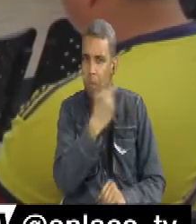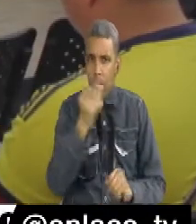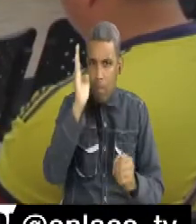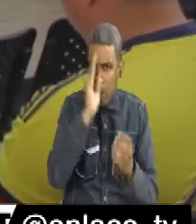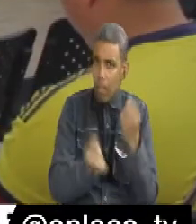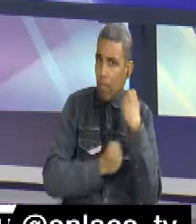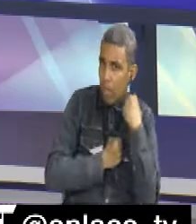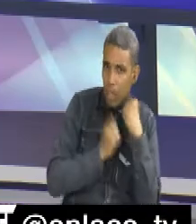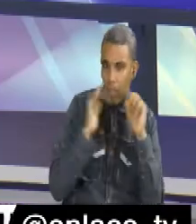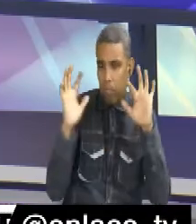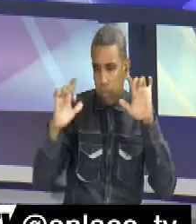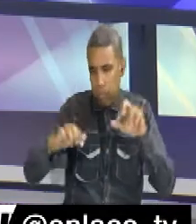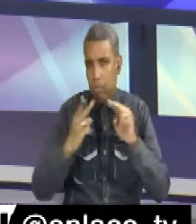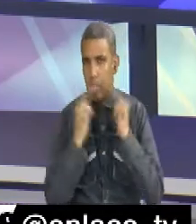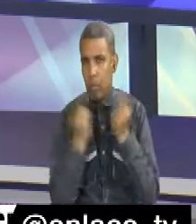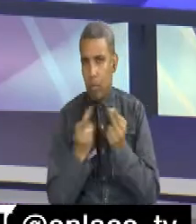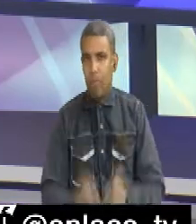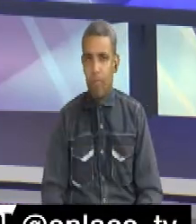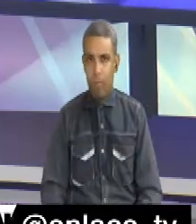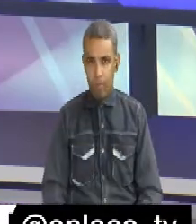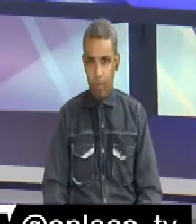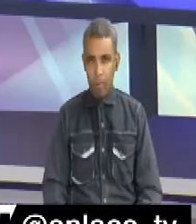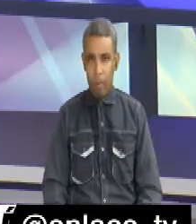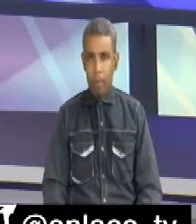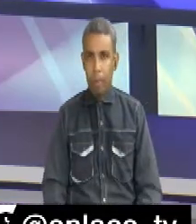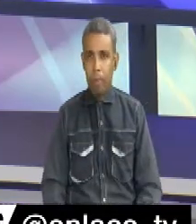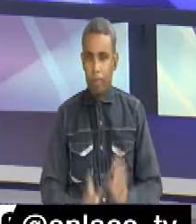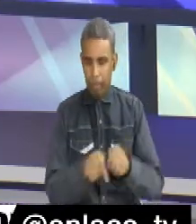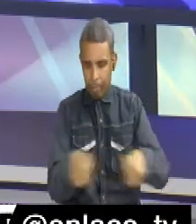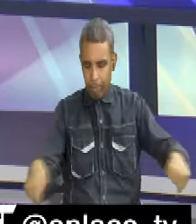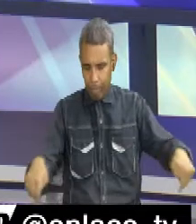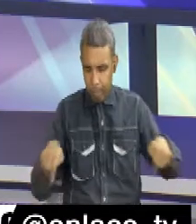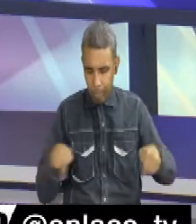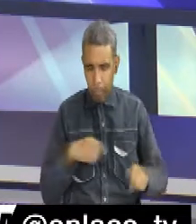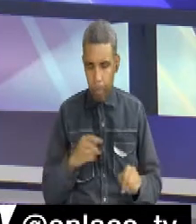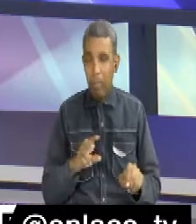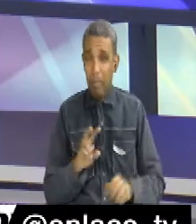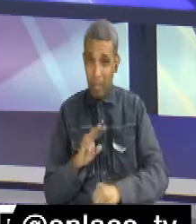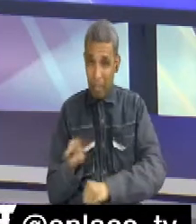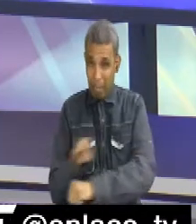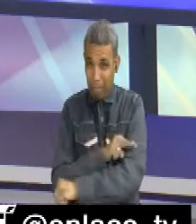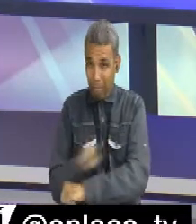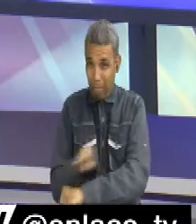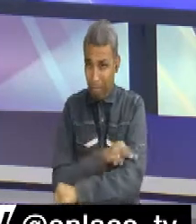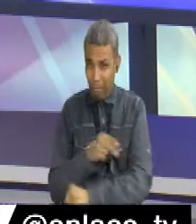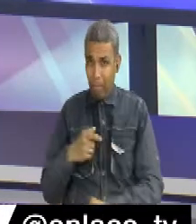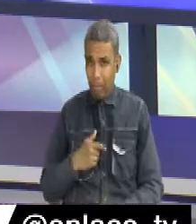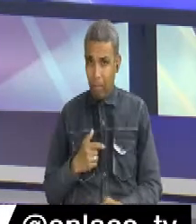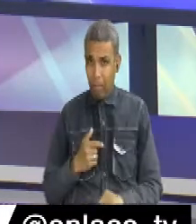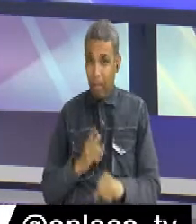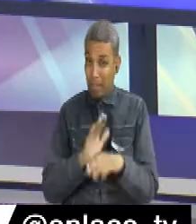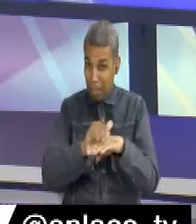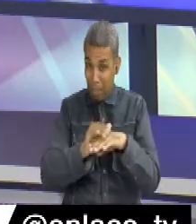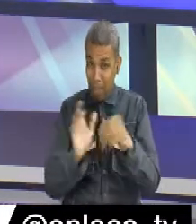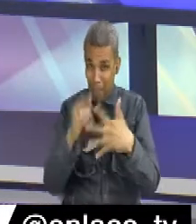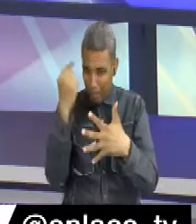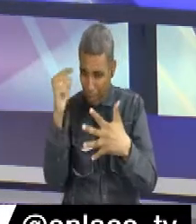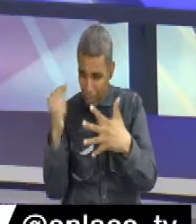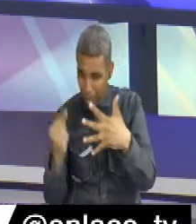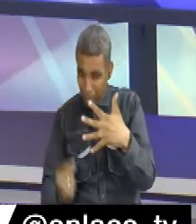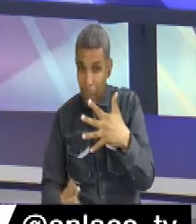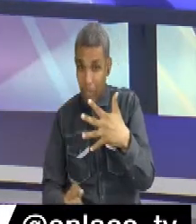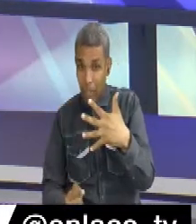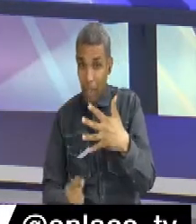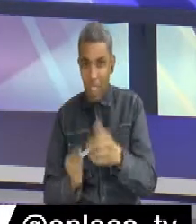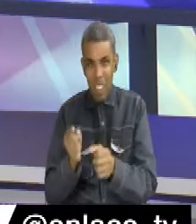ciudad. Por su parte, la Personería Municipal hizo un llamado a las autoridades para que algunas de las medidas adoptadas frente a la